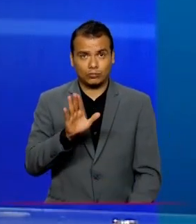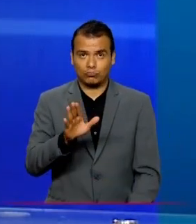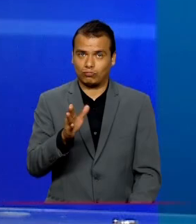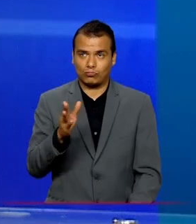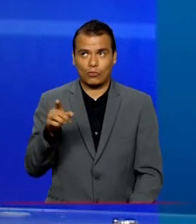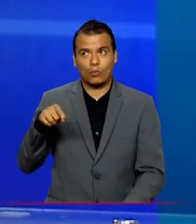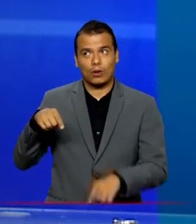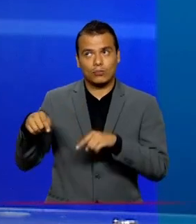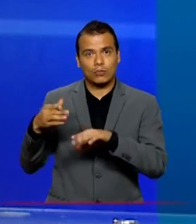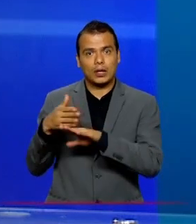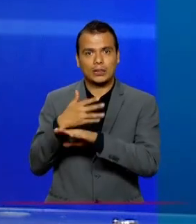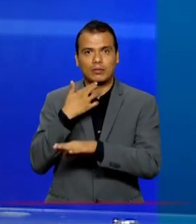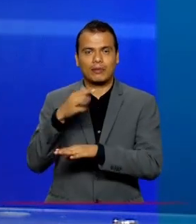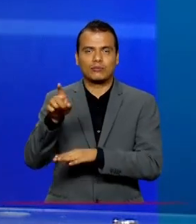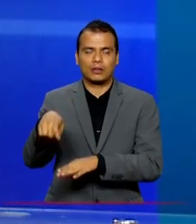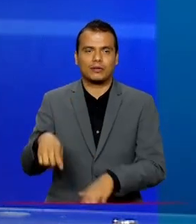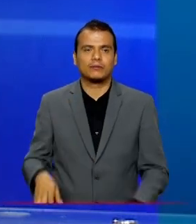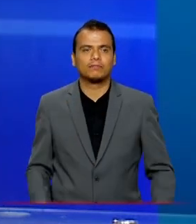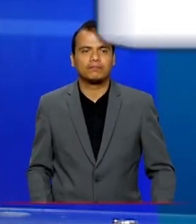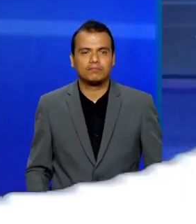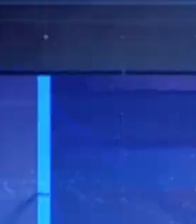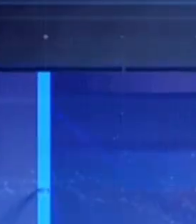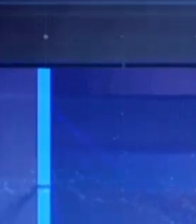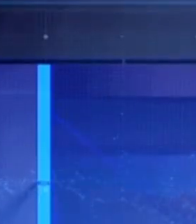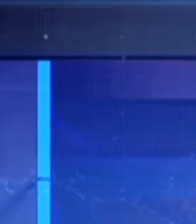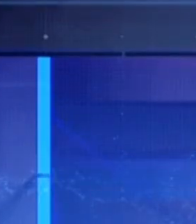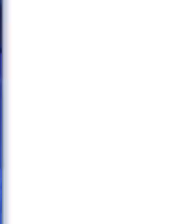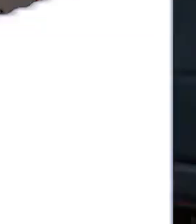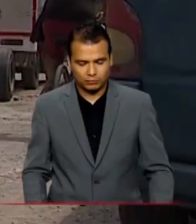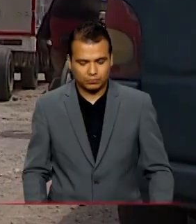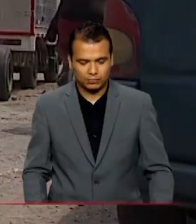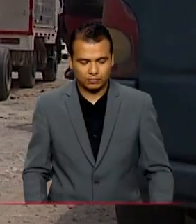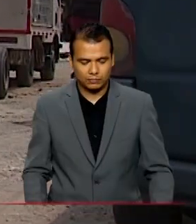las autorizaciones correspondientes.